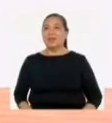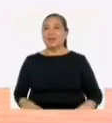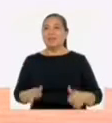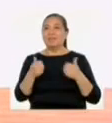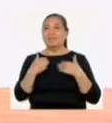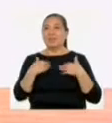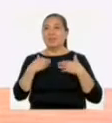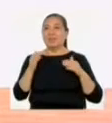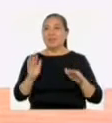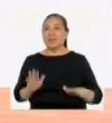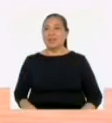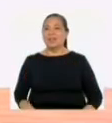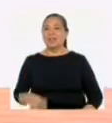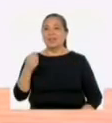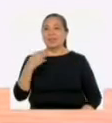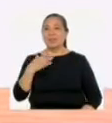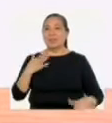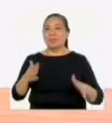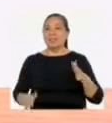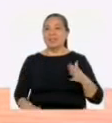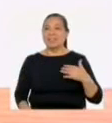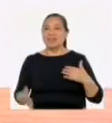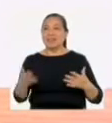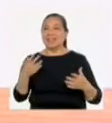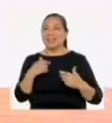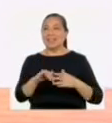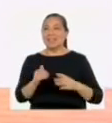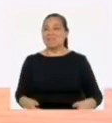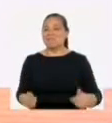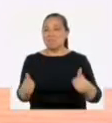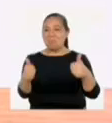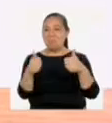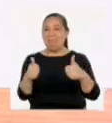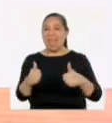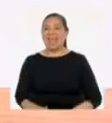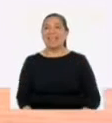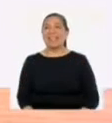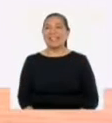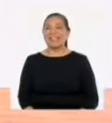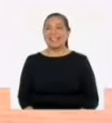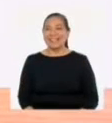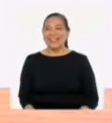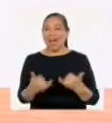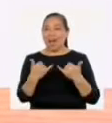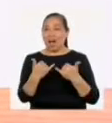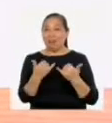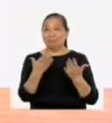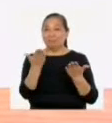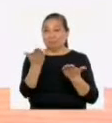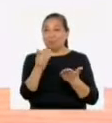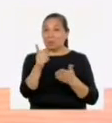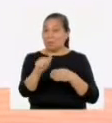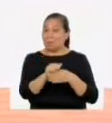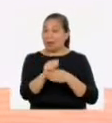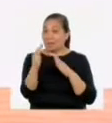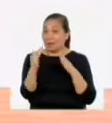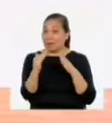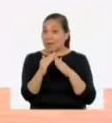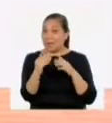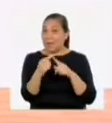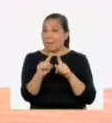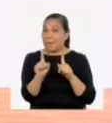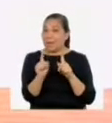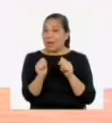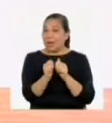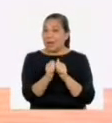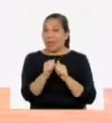Boom, boom, shum, shum, shum. ¡Ey! Eso es. Ahora, yo te invito a que lo puedas practicar en casa,